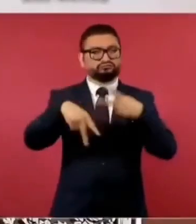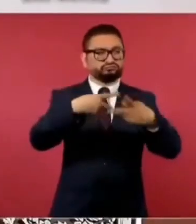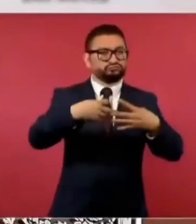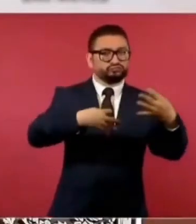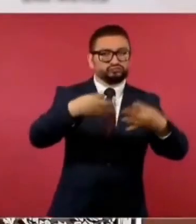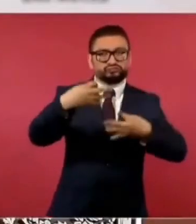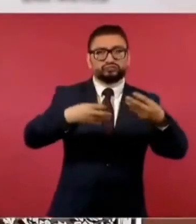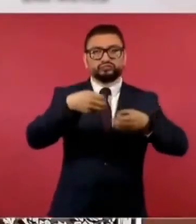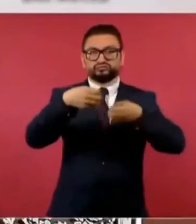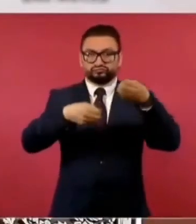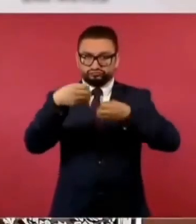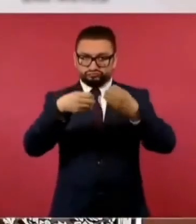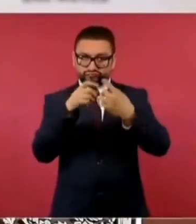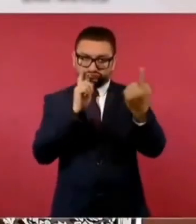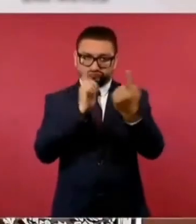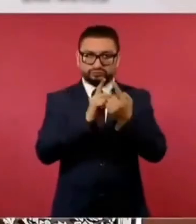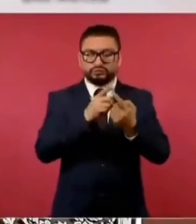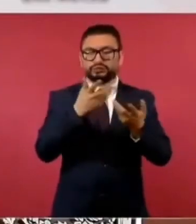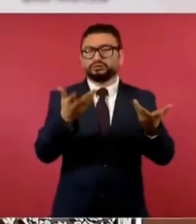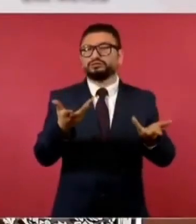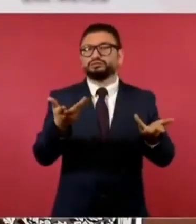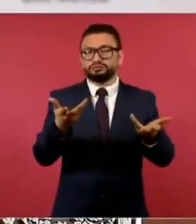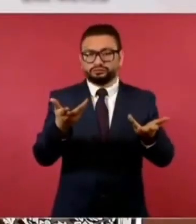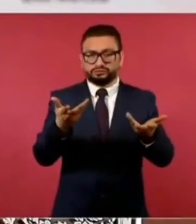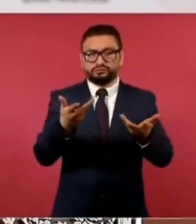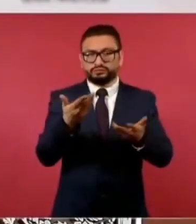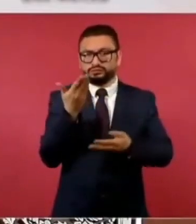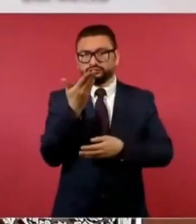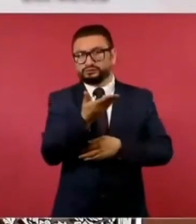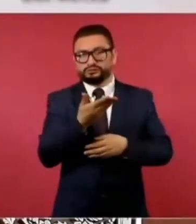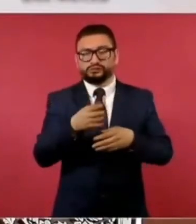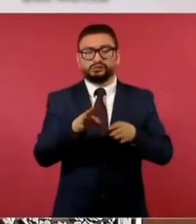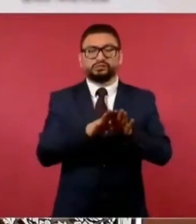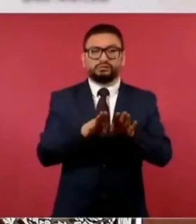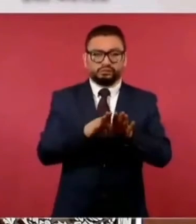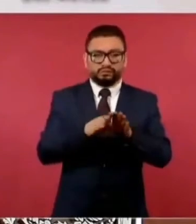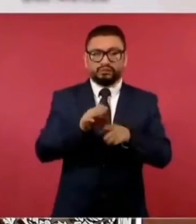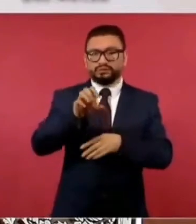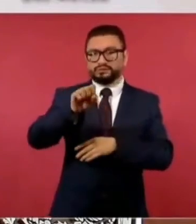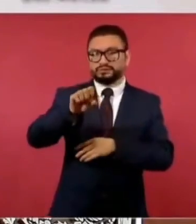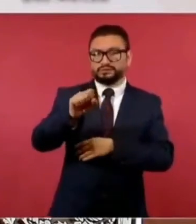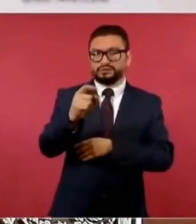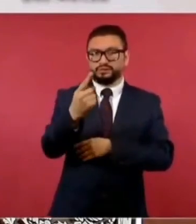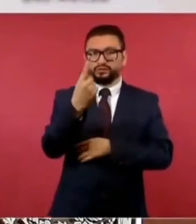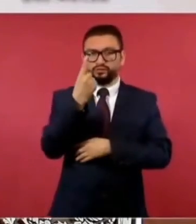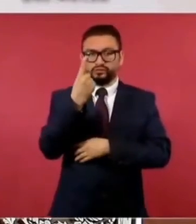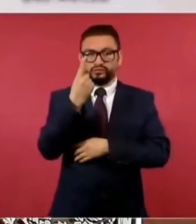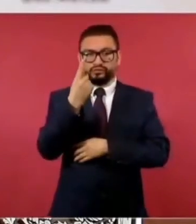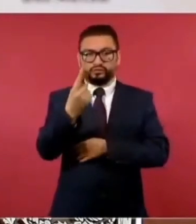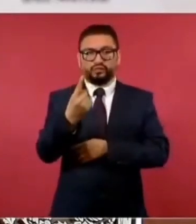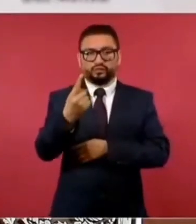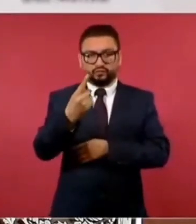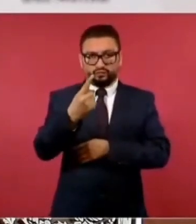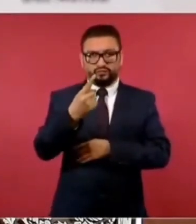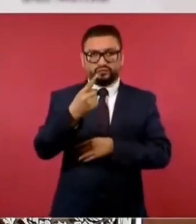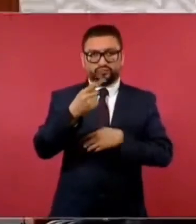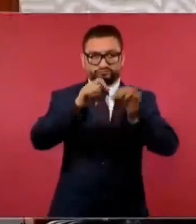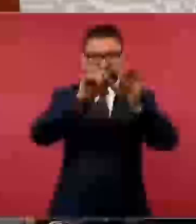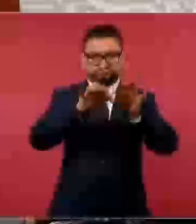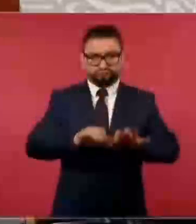los jueces y se expidieron 61 órdenes de